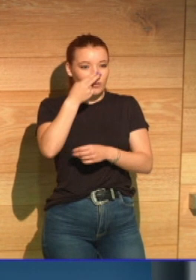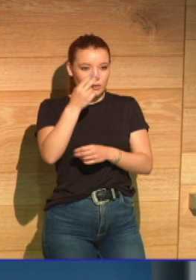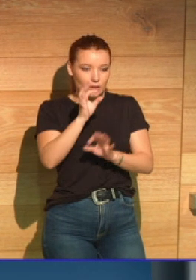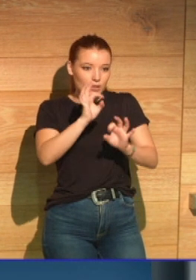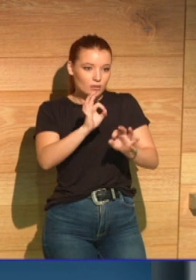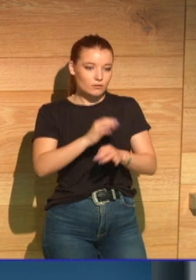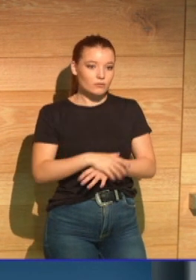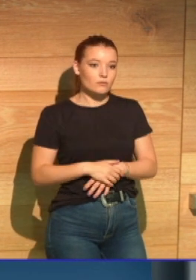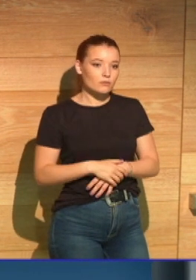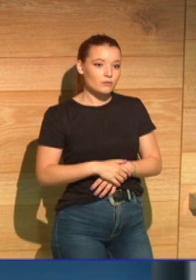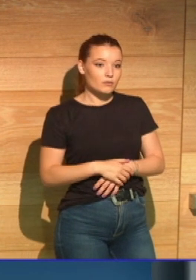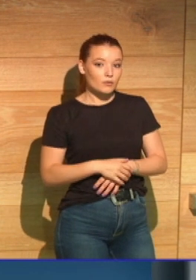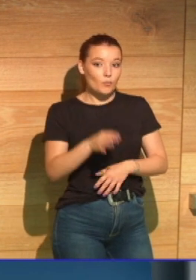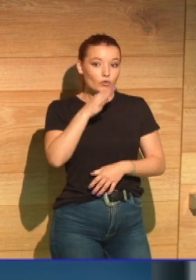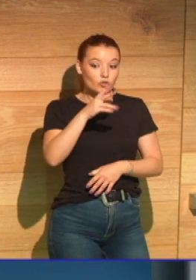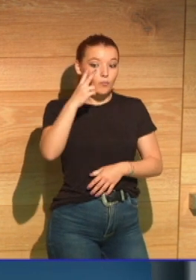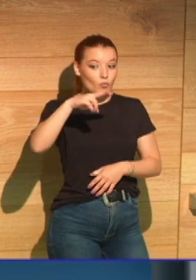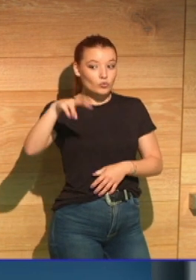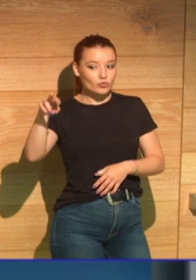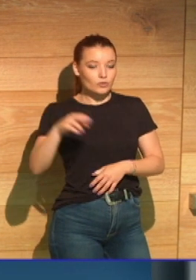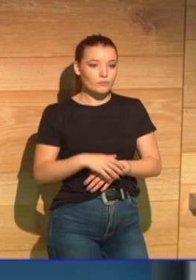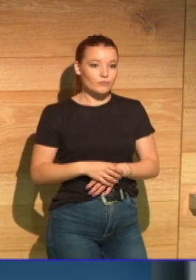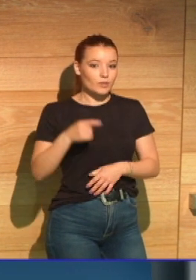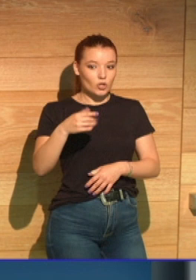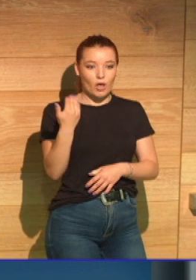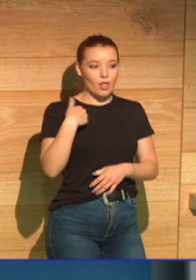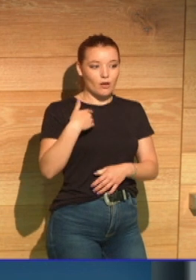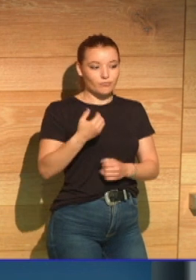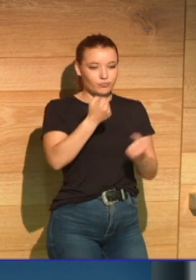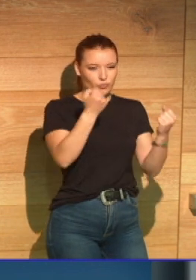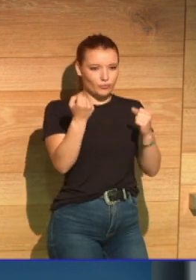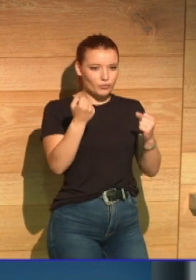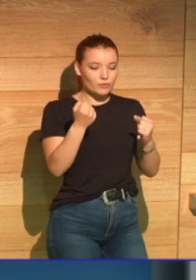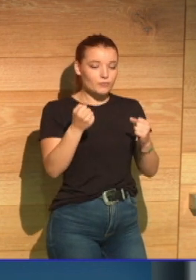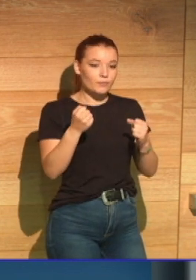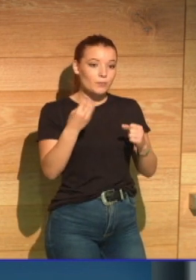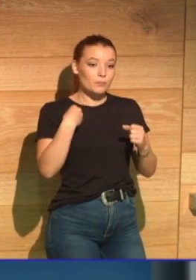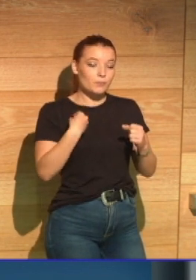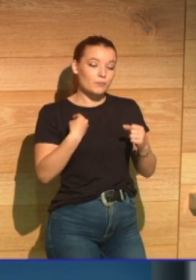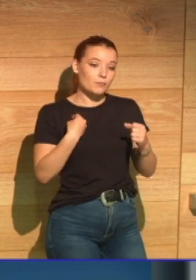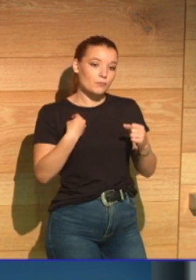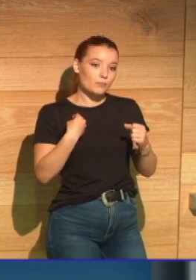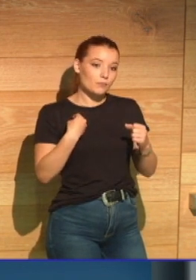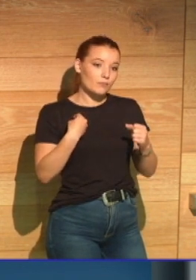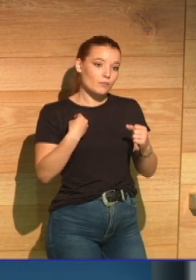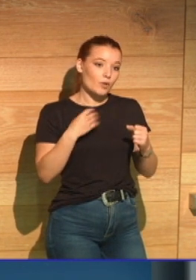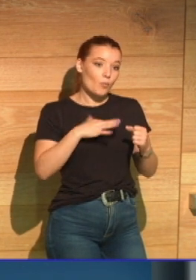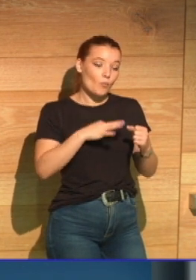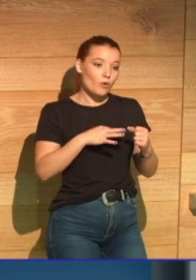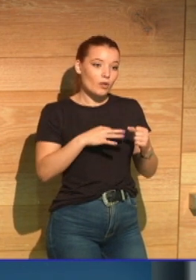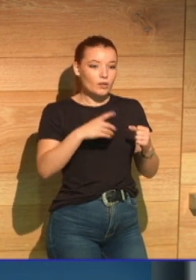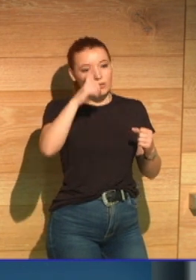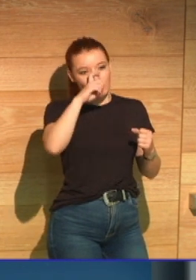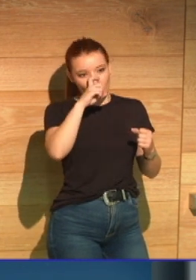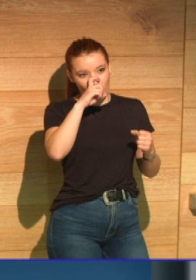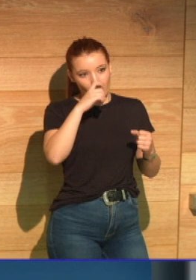junto un museo. Y eso ya era increíblemente potente, incluso en este ejercicio de las memorias de la ciudad en la estación sonora, que era recordar desde los públicos,